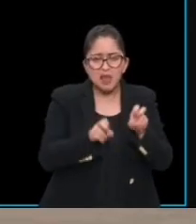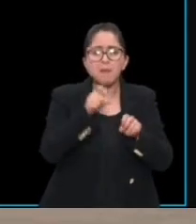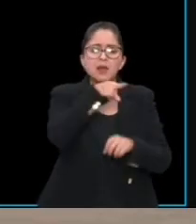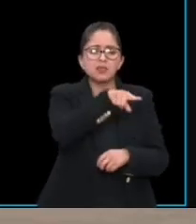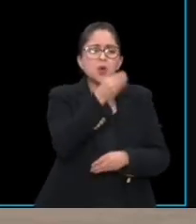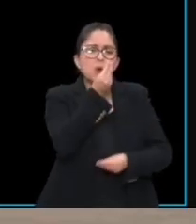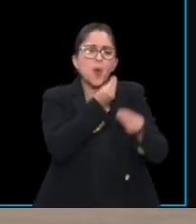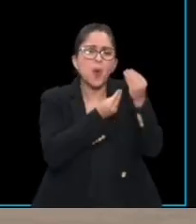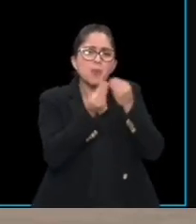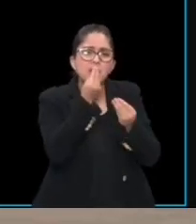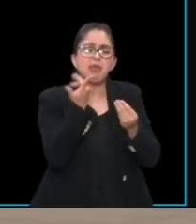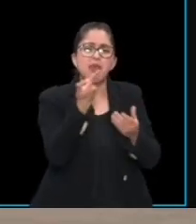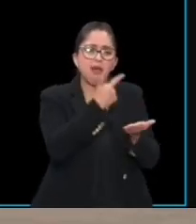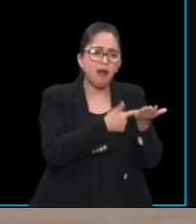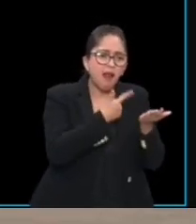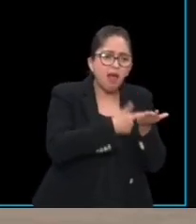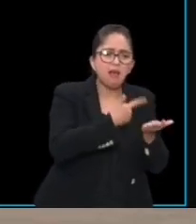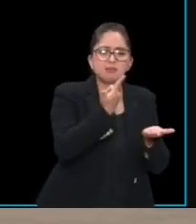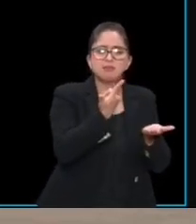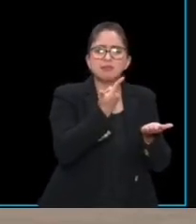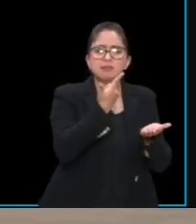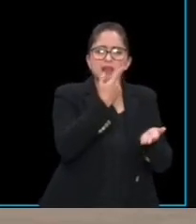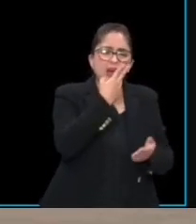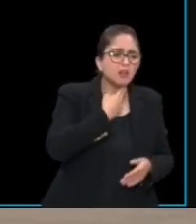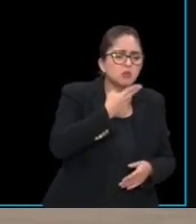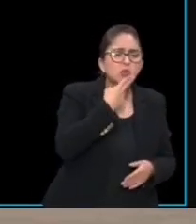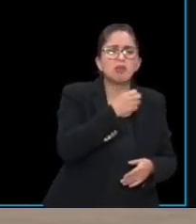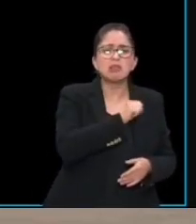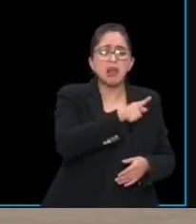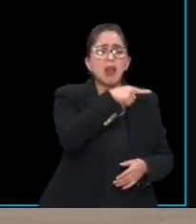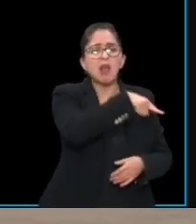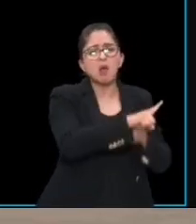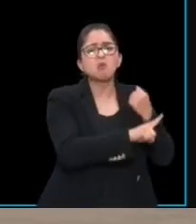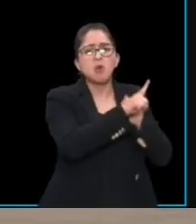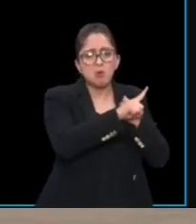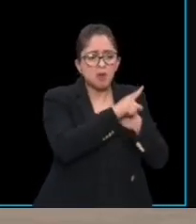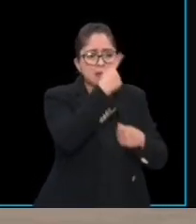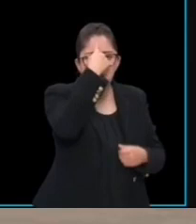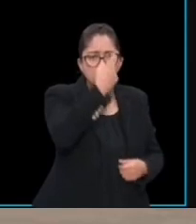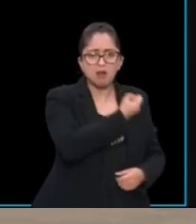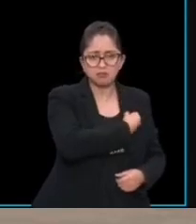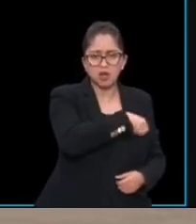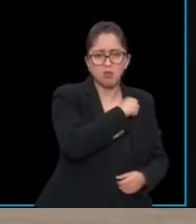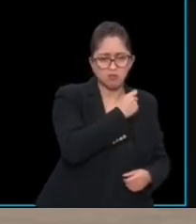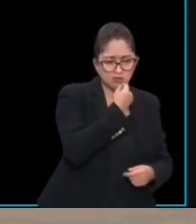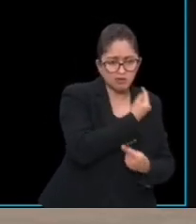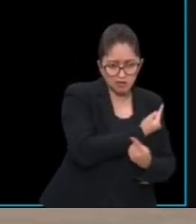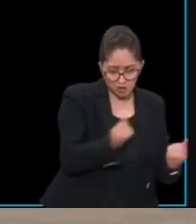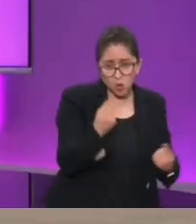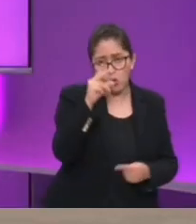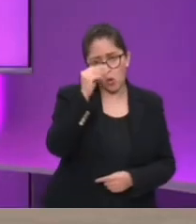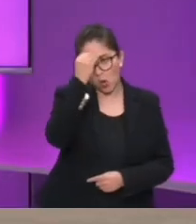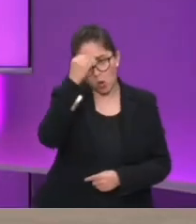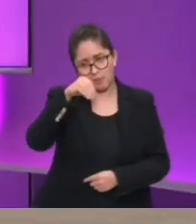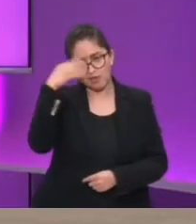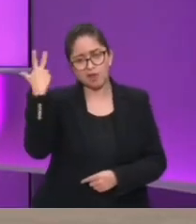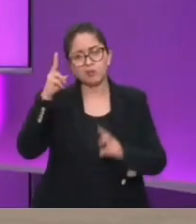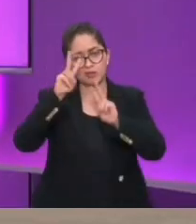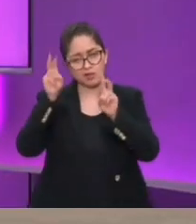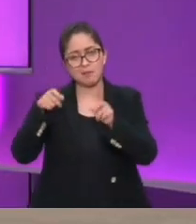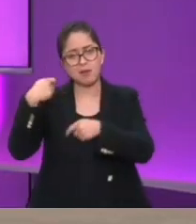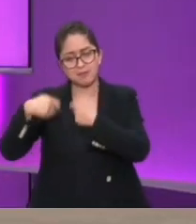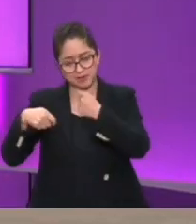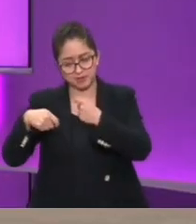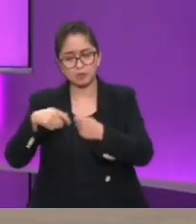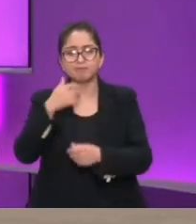chatarra que han venido dañando la salud de nuestros niños. Pero no nos olvidemos del plástico, porque creo que es algo muy importante y parte de nuestro pacto verde.